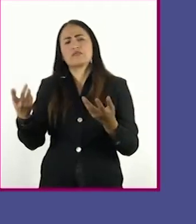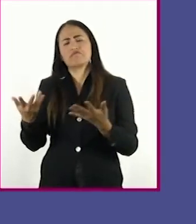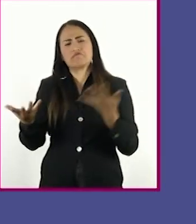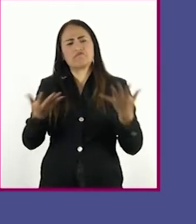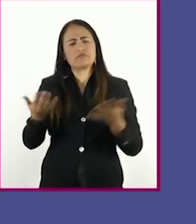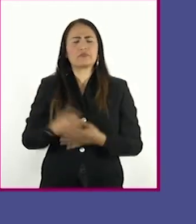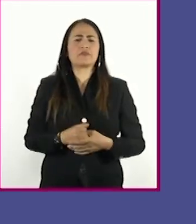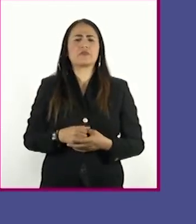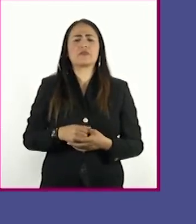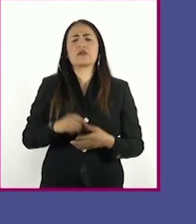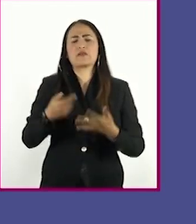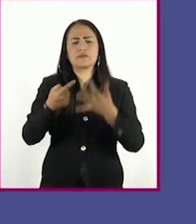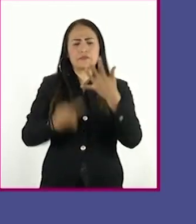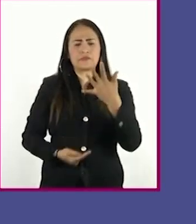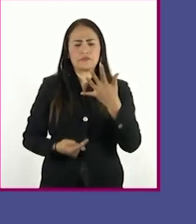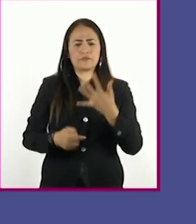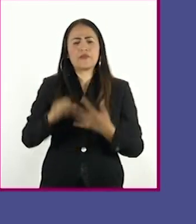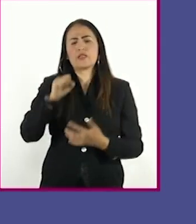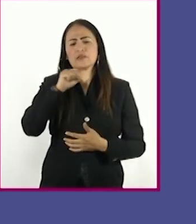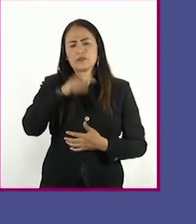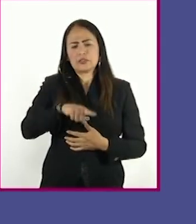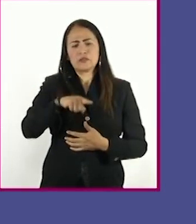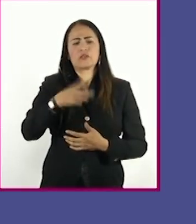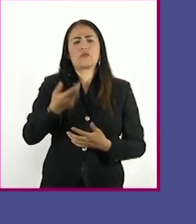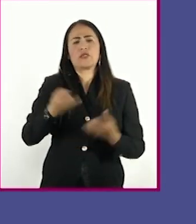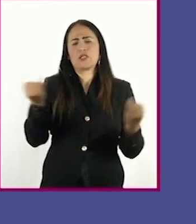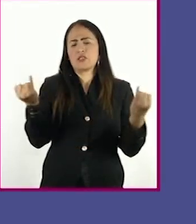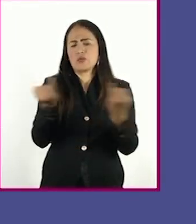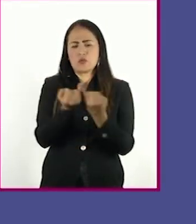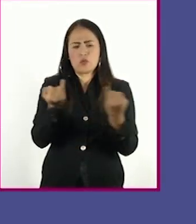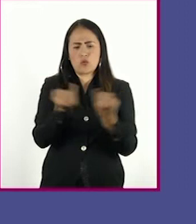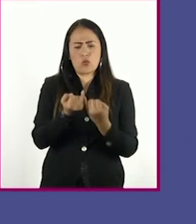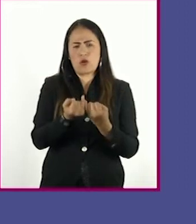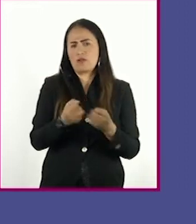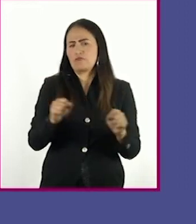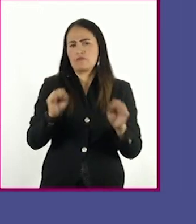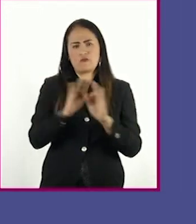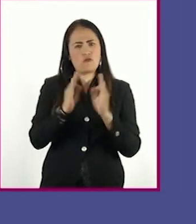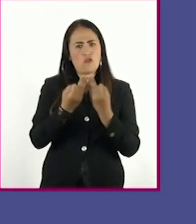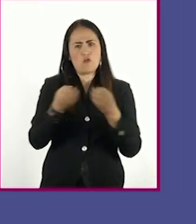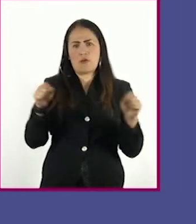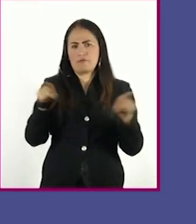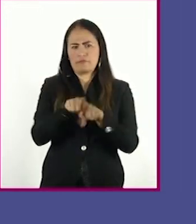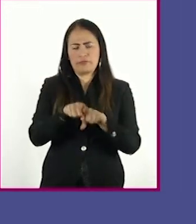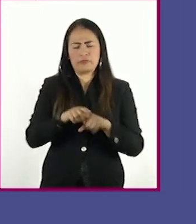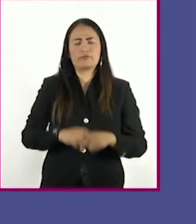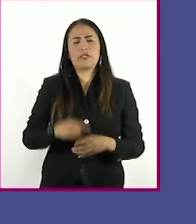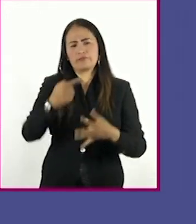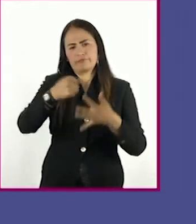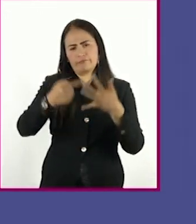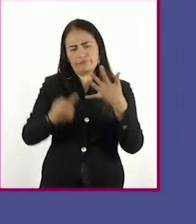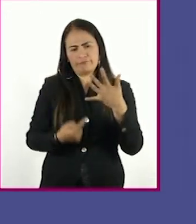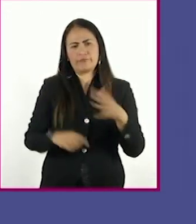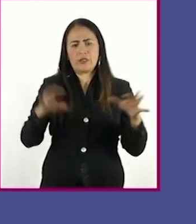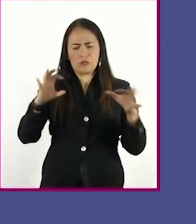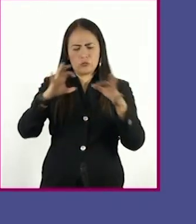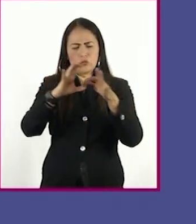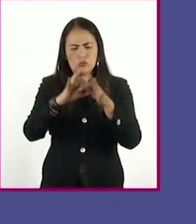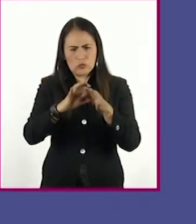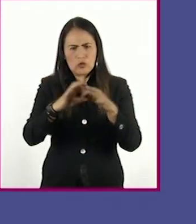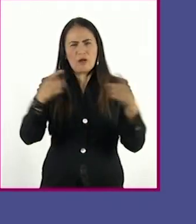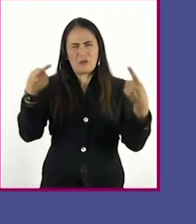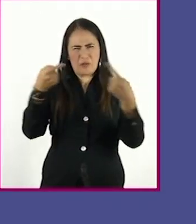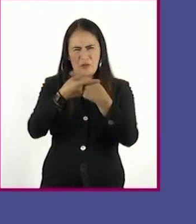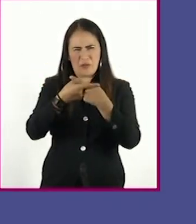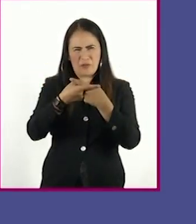están asimismo, así también, igualmente, de igual manera, etc. Los conectores de contraste se